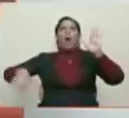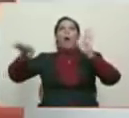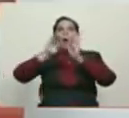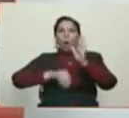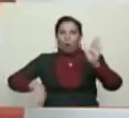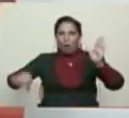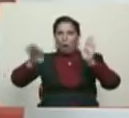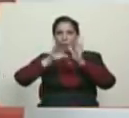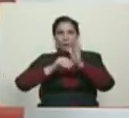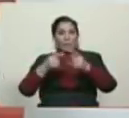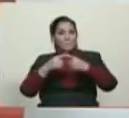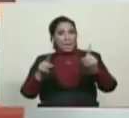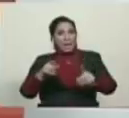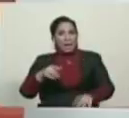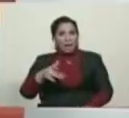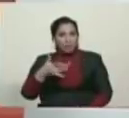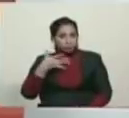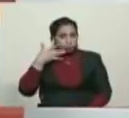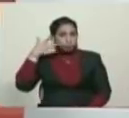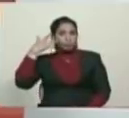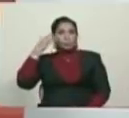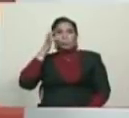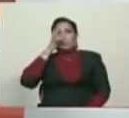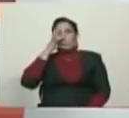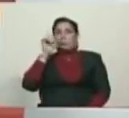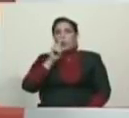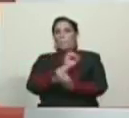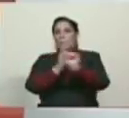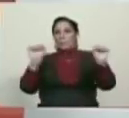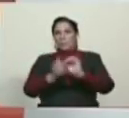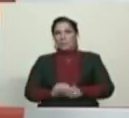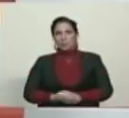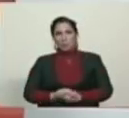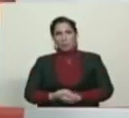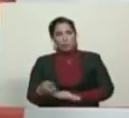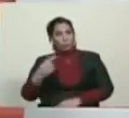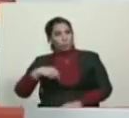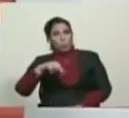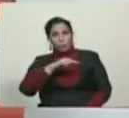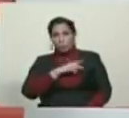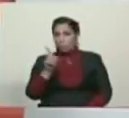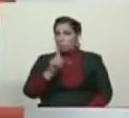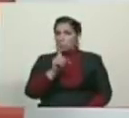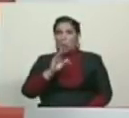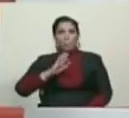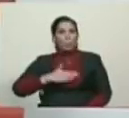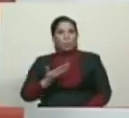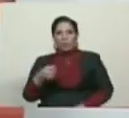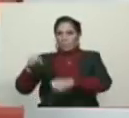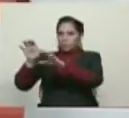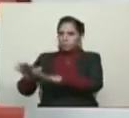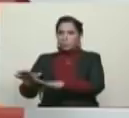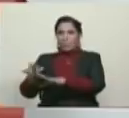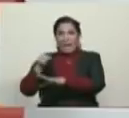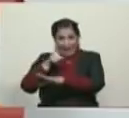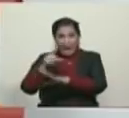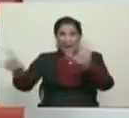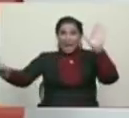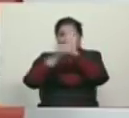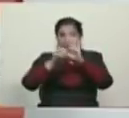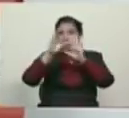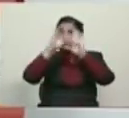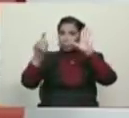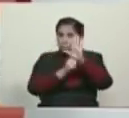arrogancia no se los permite. No nos vamos a someter, no es someter, es la ley y es la